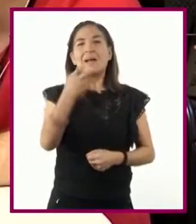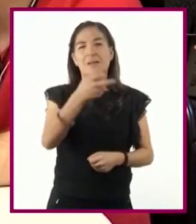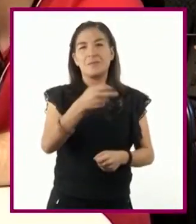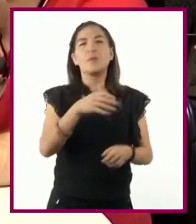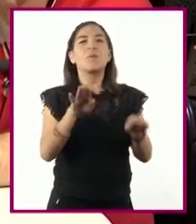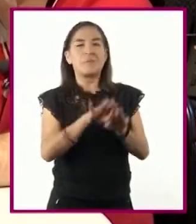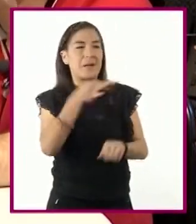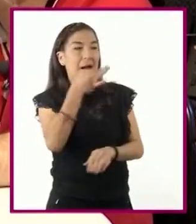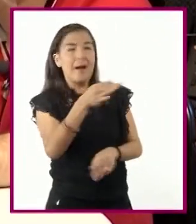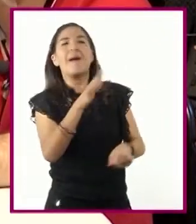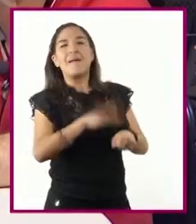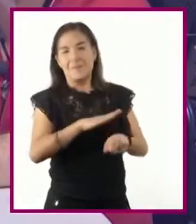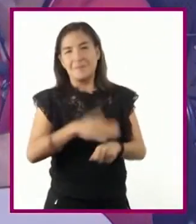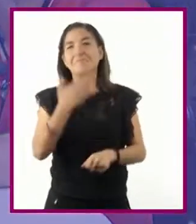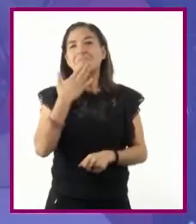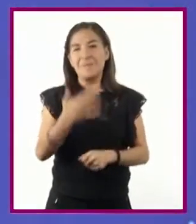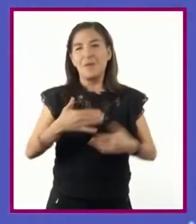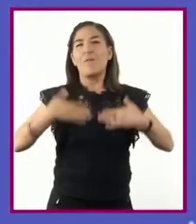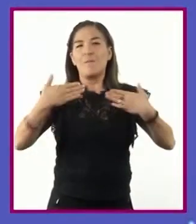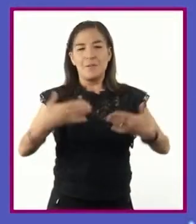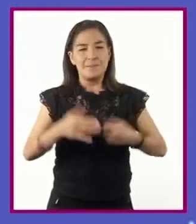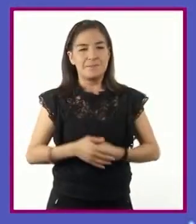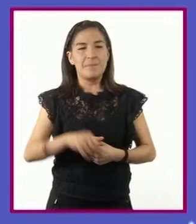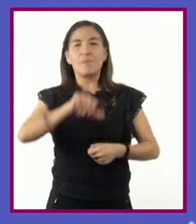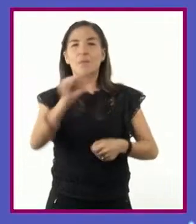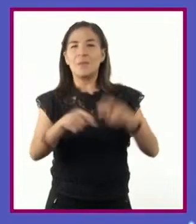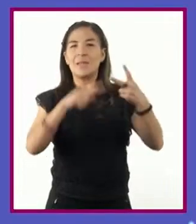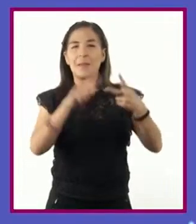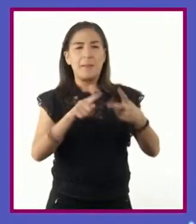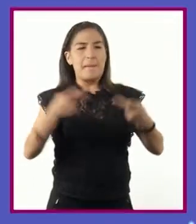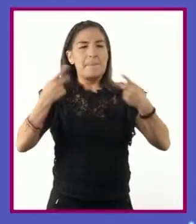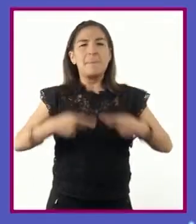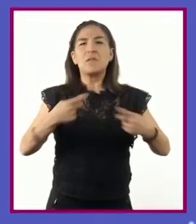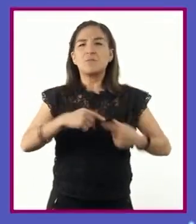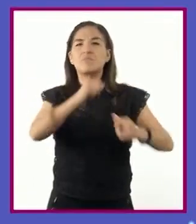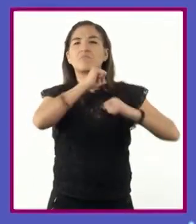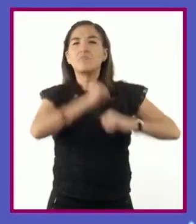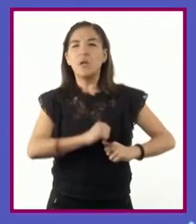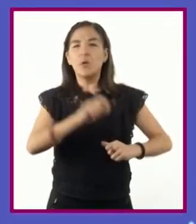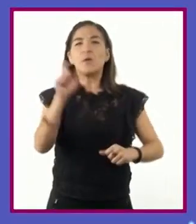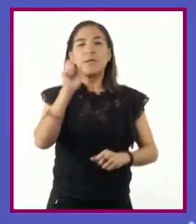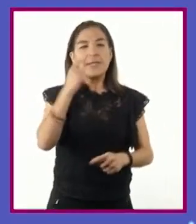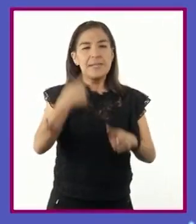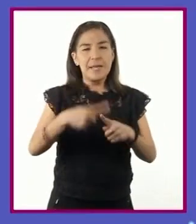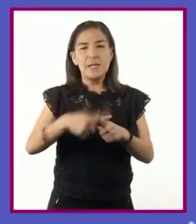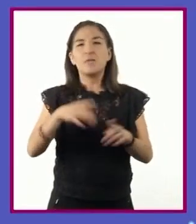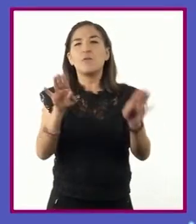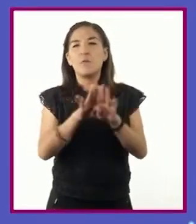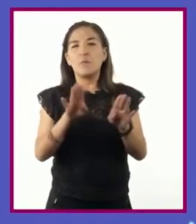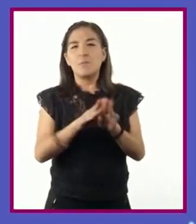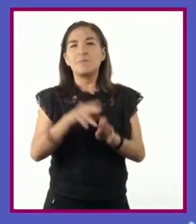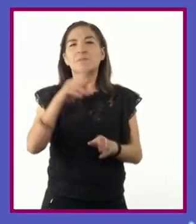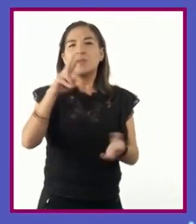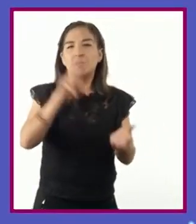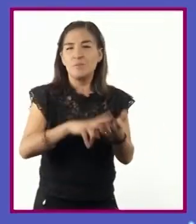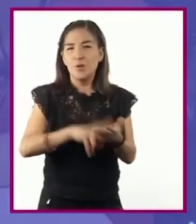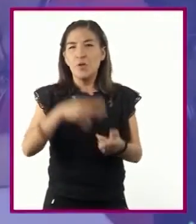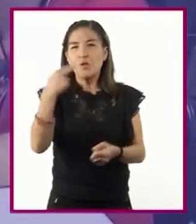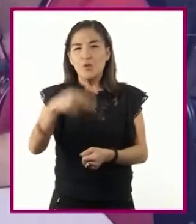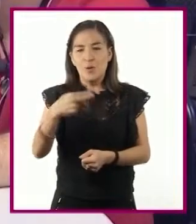de confianza. Otro, autor. Mucha información que aparece en Internet carece del nombre del